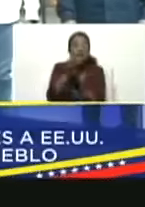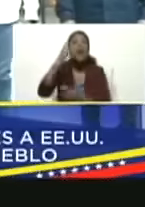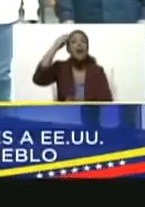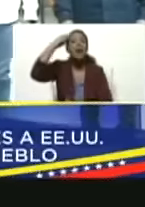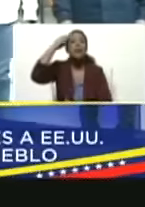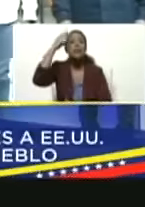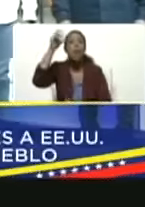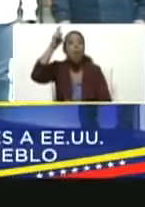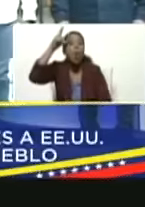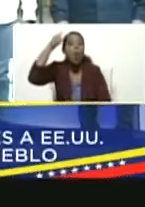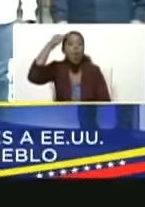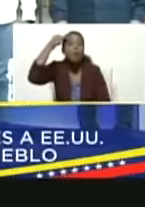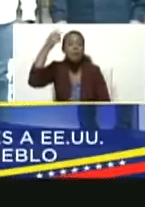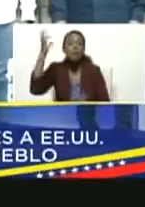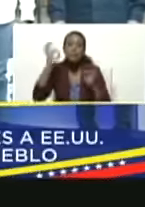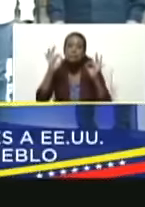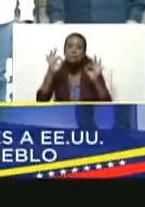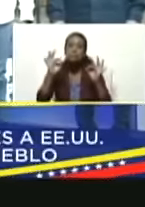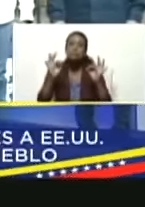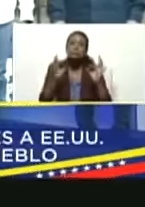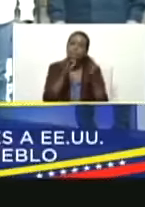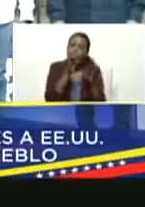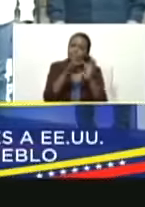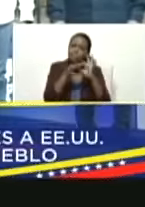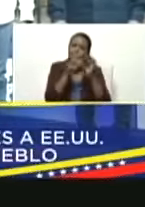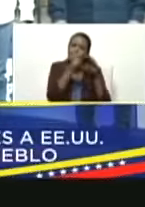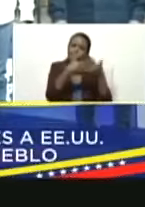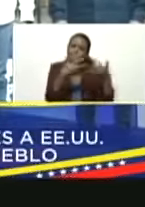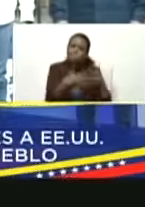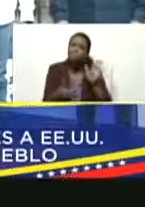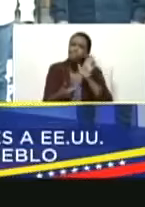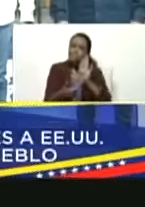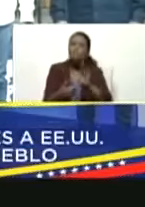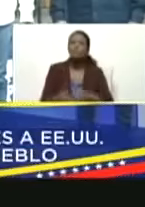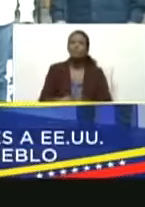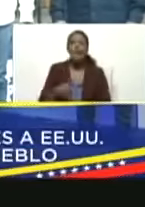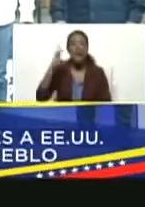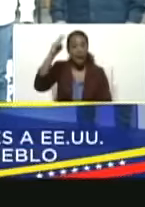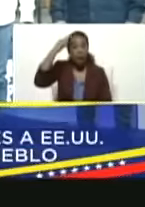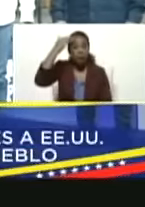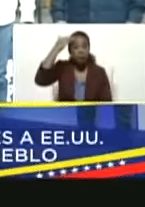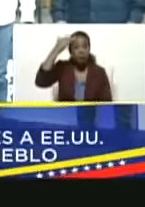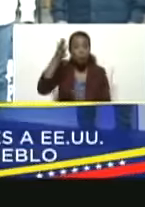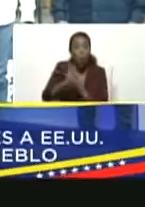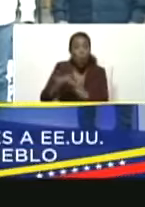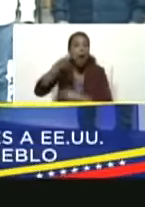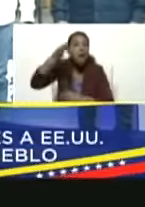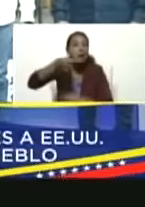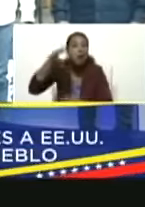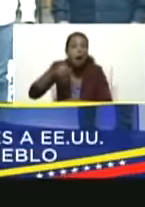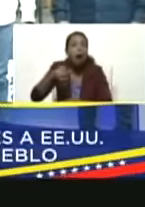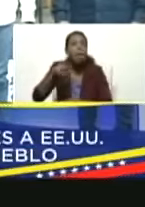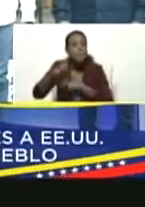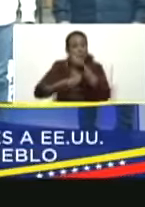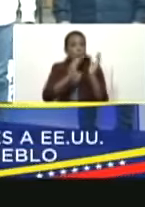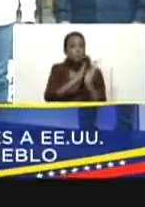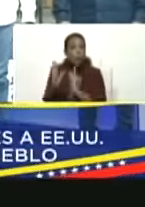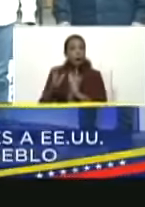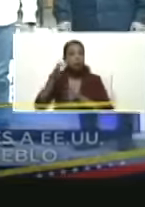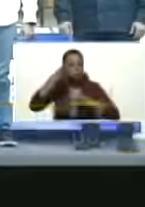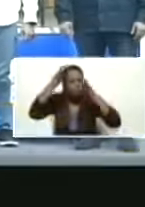razón. La razón y la fe. La razón para hacer los